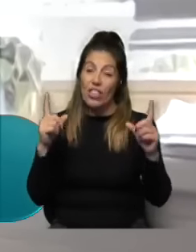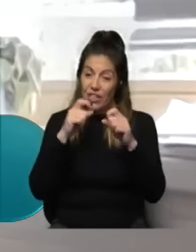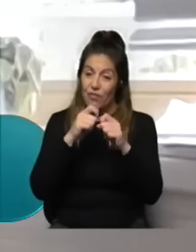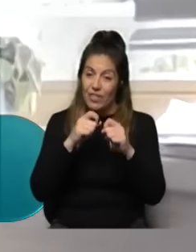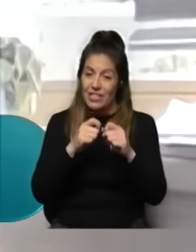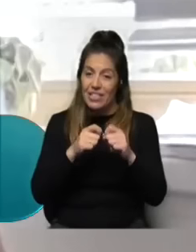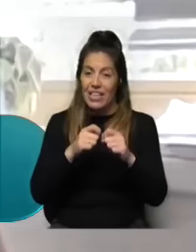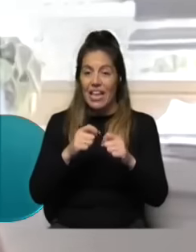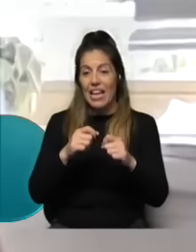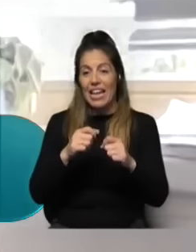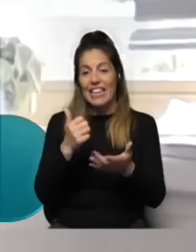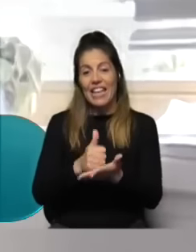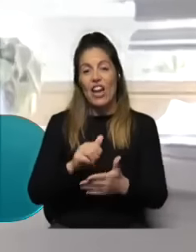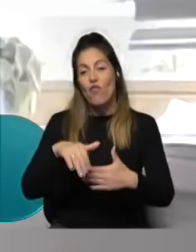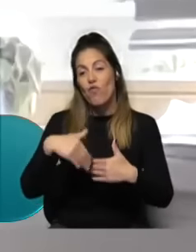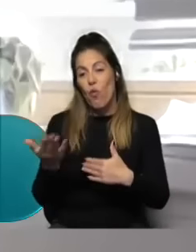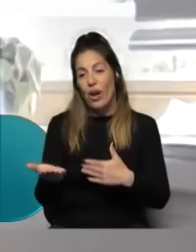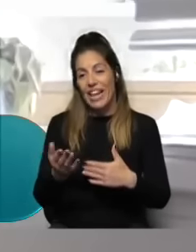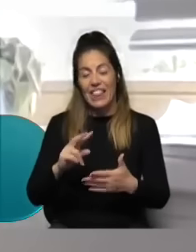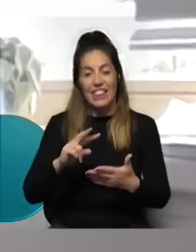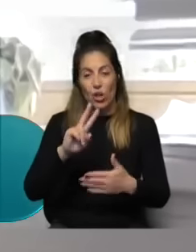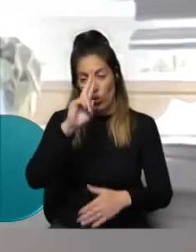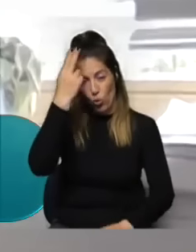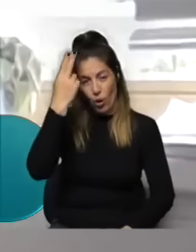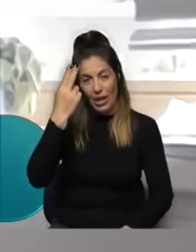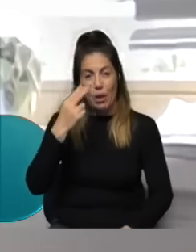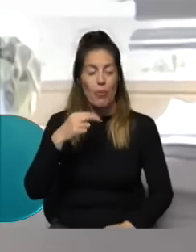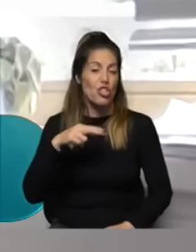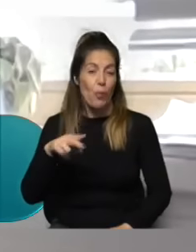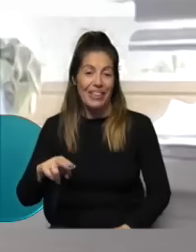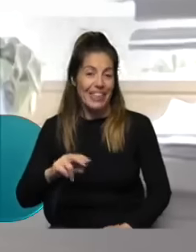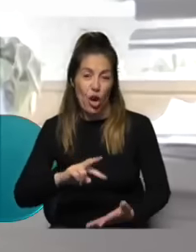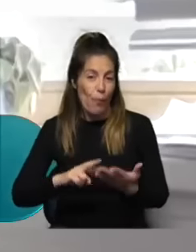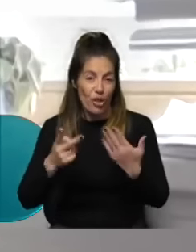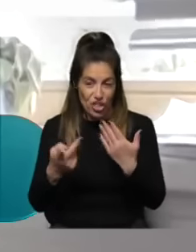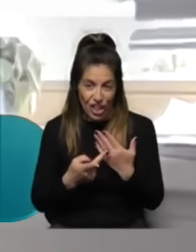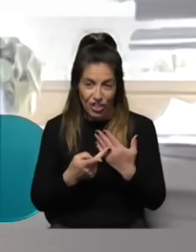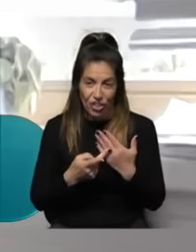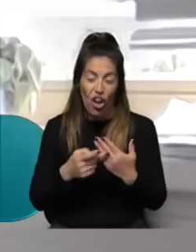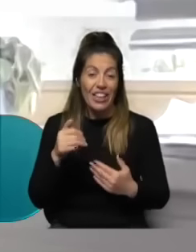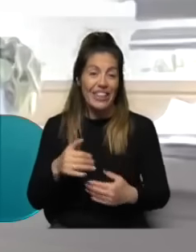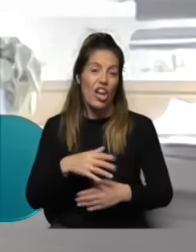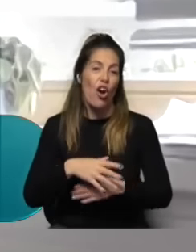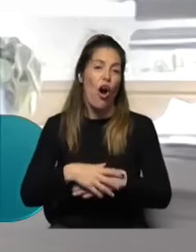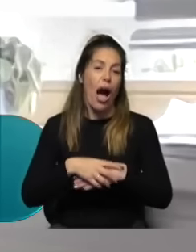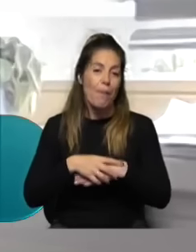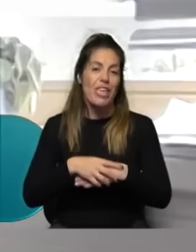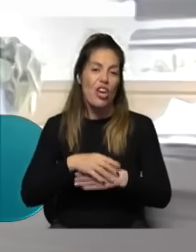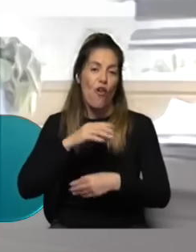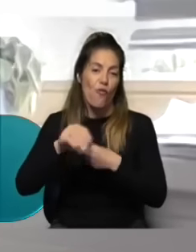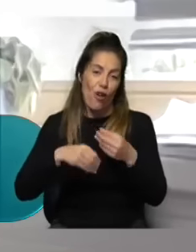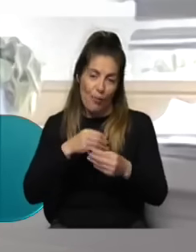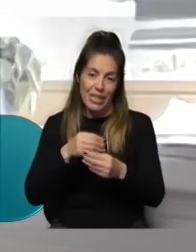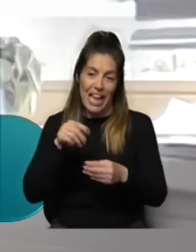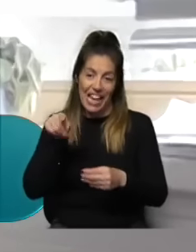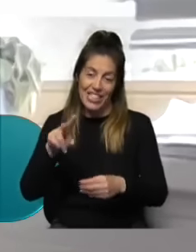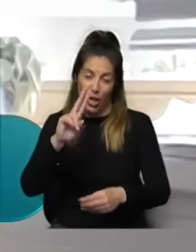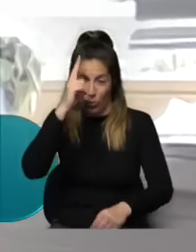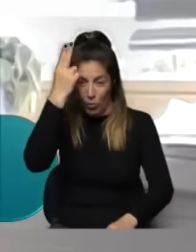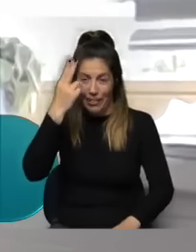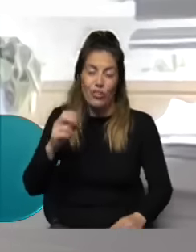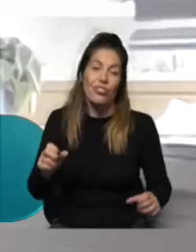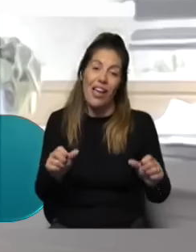todo porque esto, yo mantengo proyectos y tengo mi familia, mis amigas. Y bueno, entonces se hace difícil, sobre